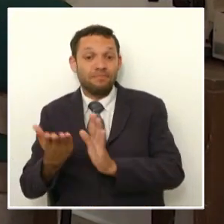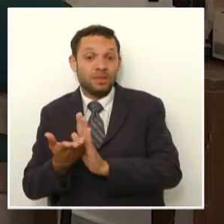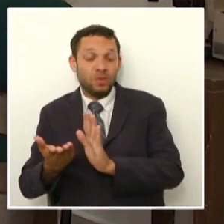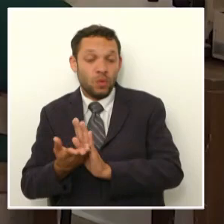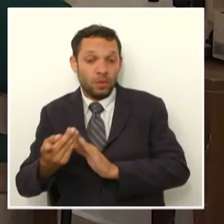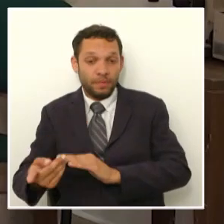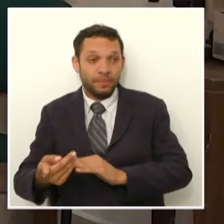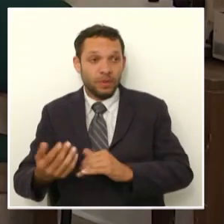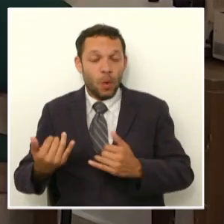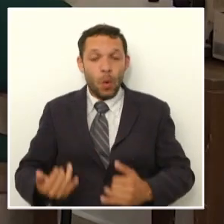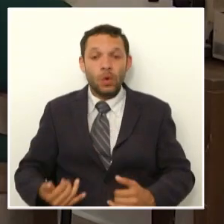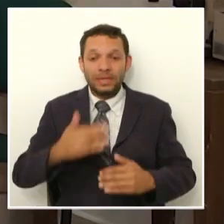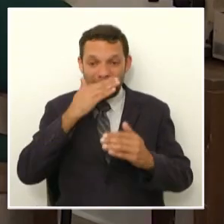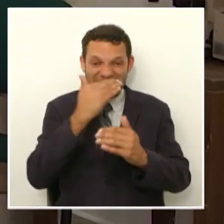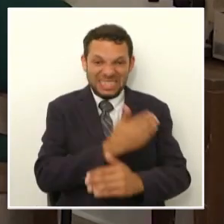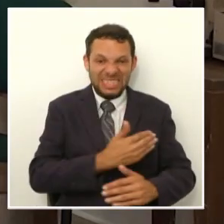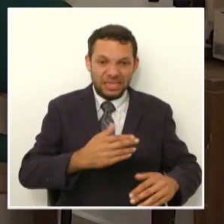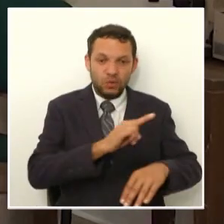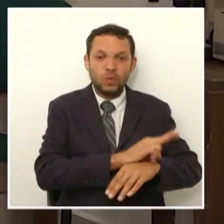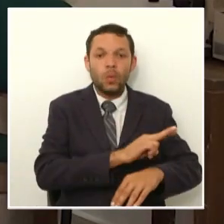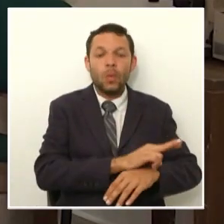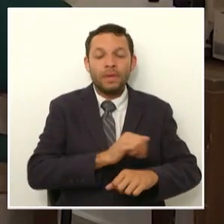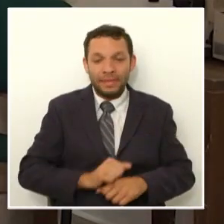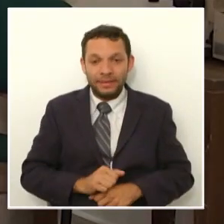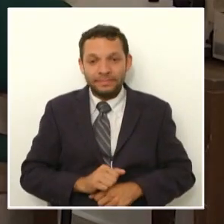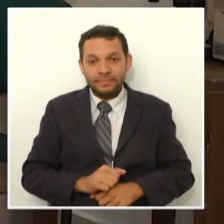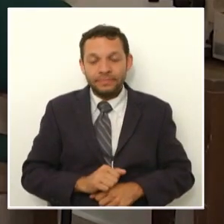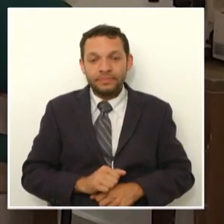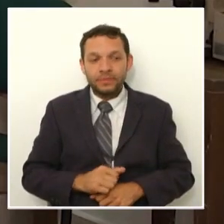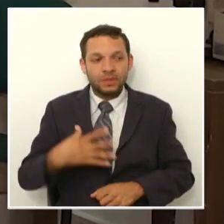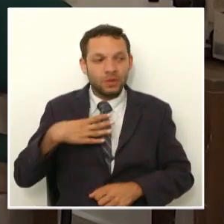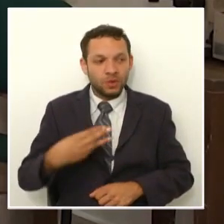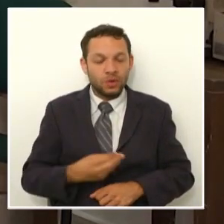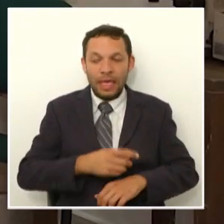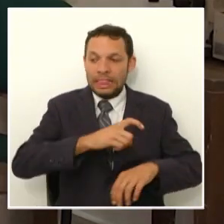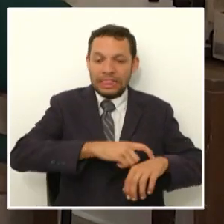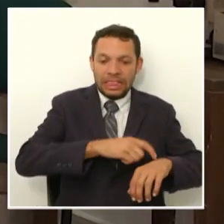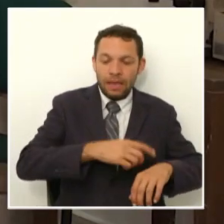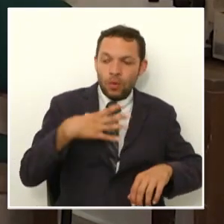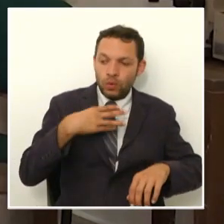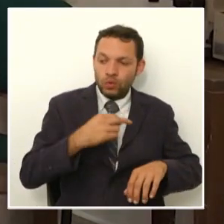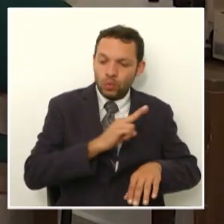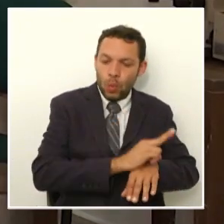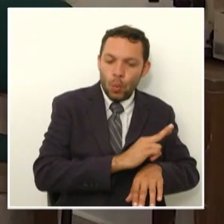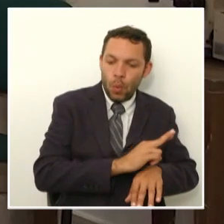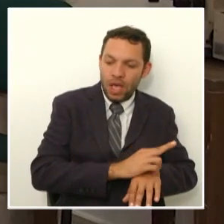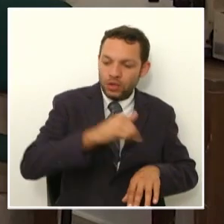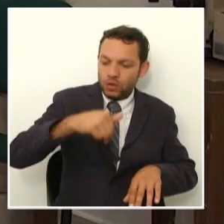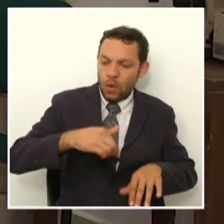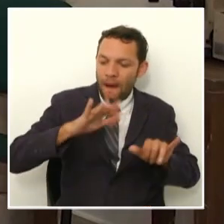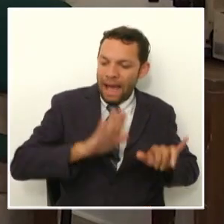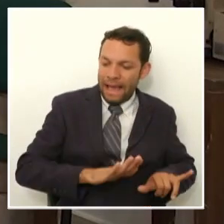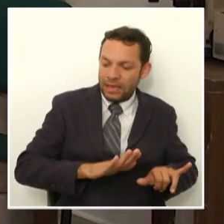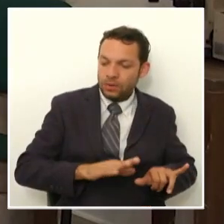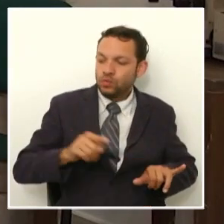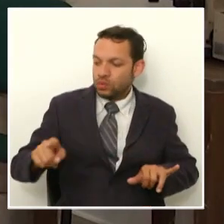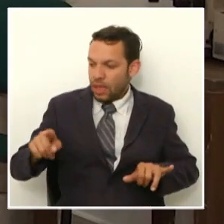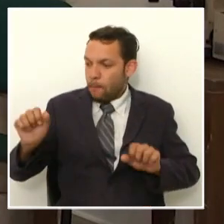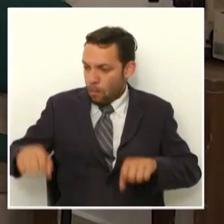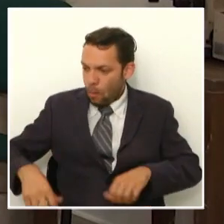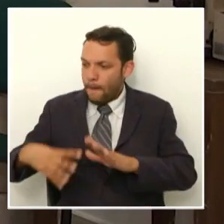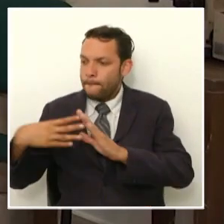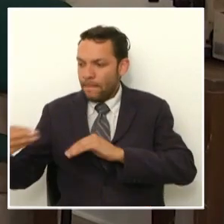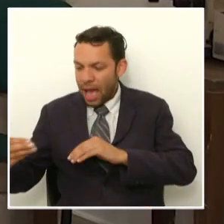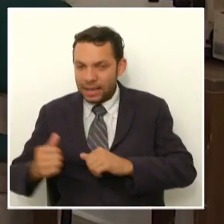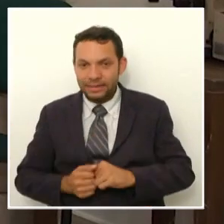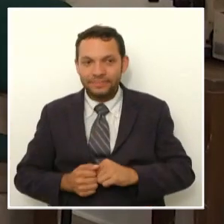actualmente pediatra, ¿no? Y nosotros nos turnábamos para estar pendientes del paciente. Todos esos columnitas